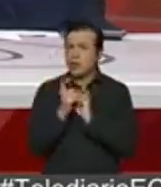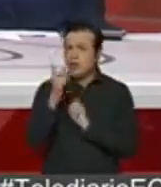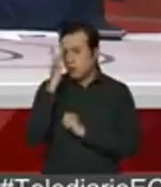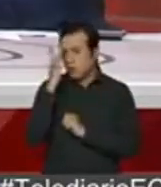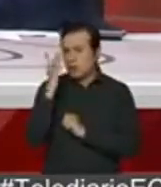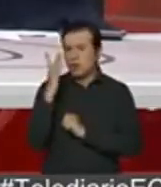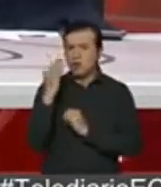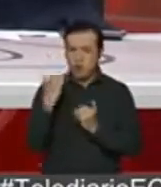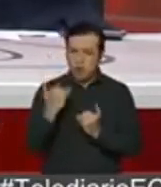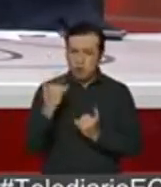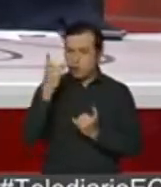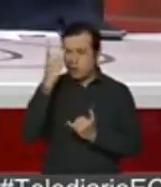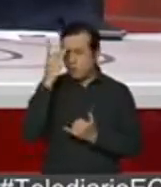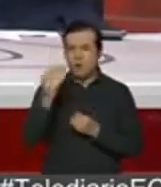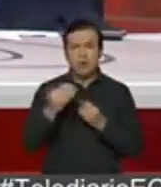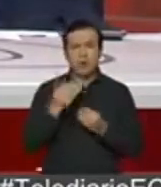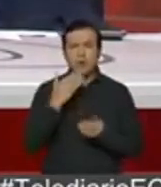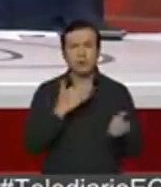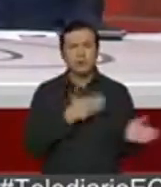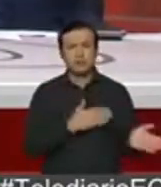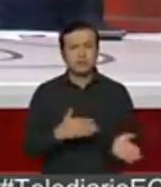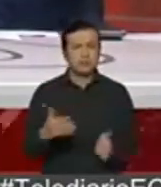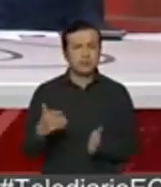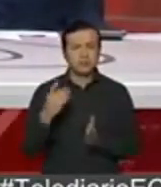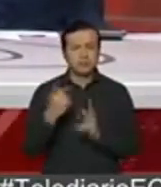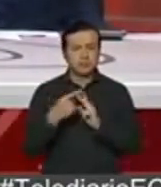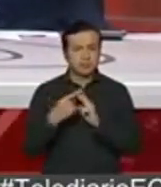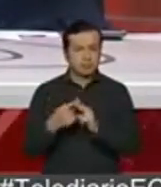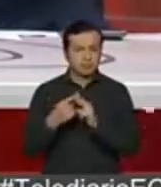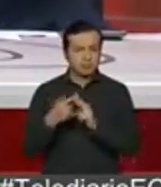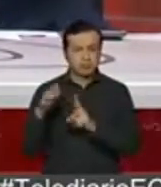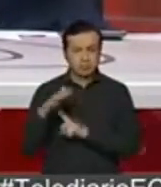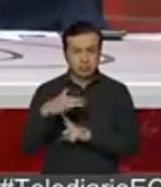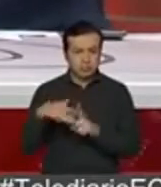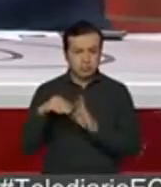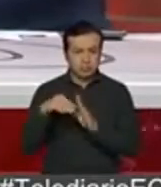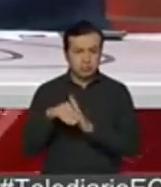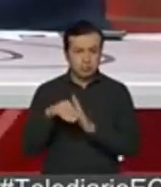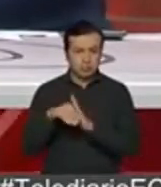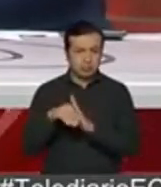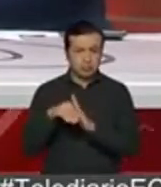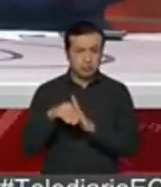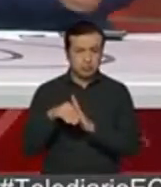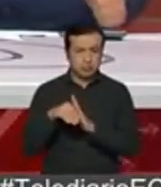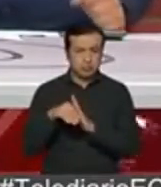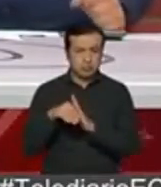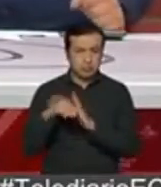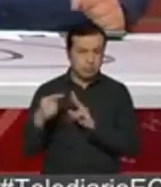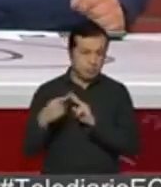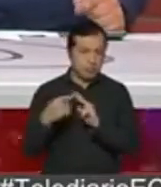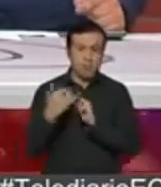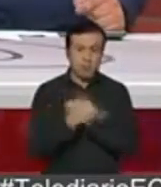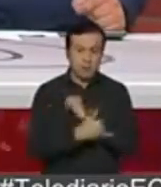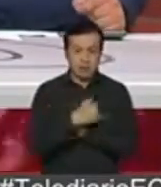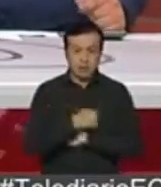qué condiciones se han establecido los créditos que el gran país asiático ha ofrecido a nuestro